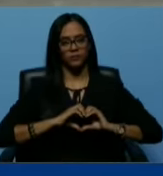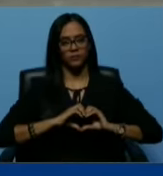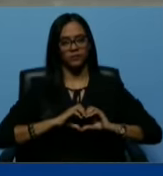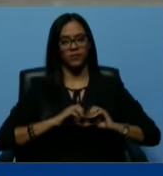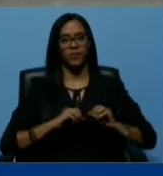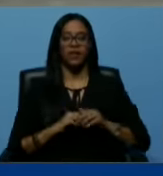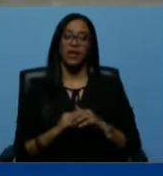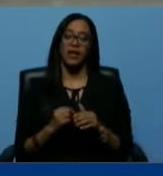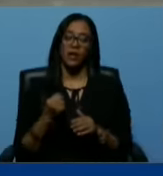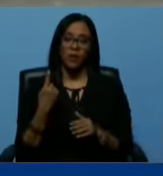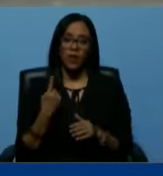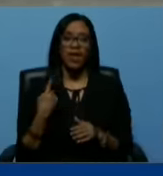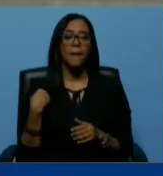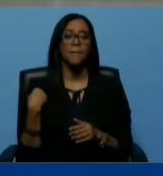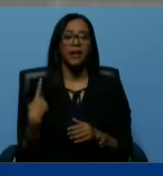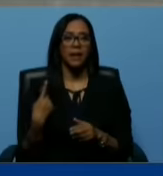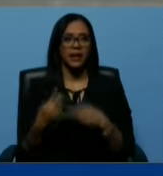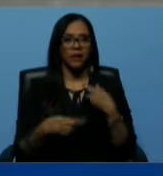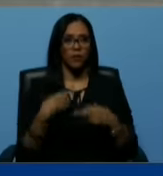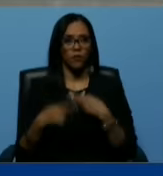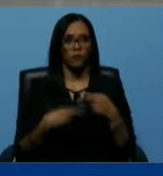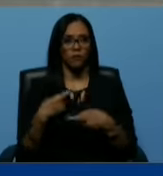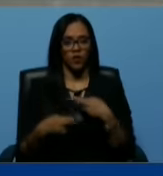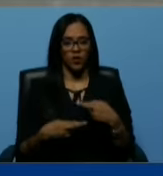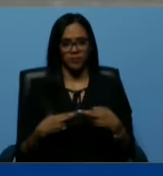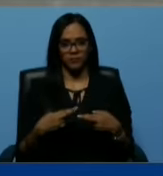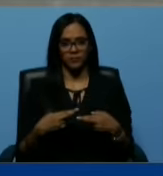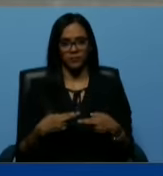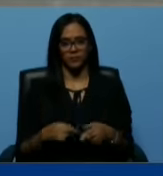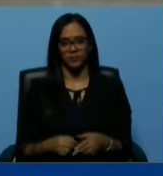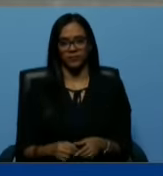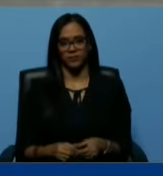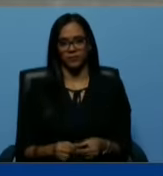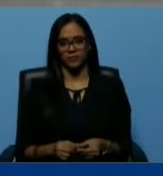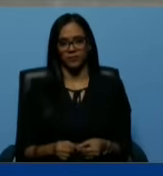Quizás una de las primeras revoluciones